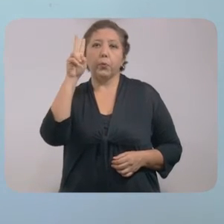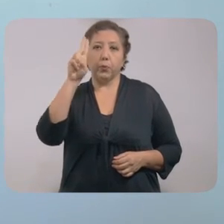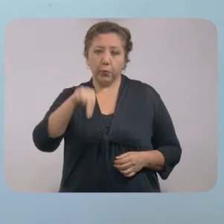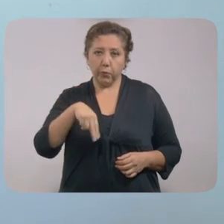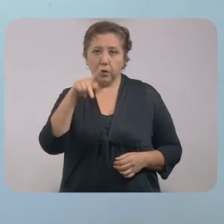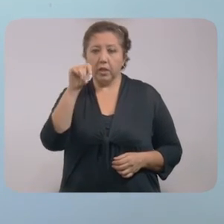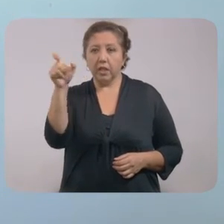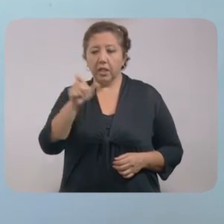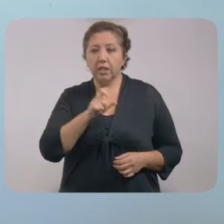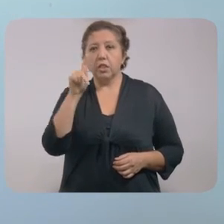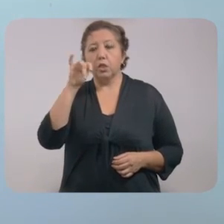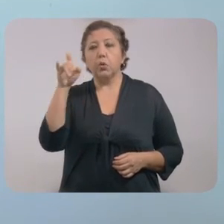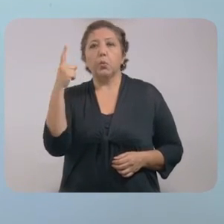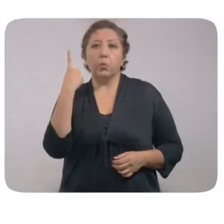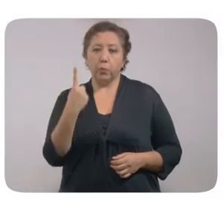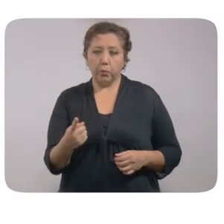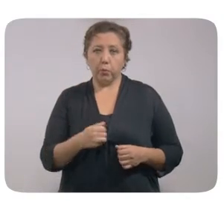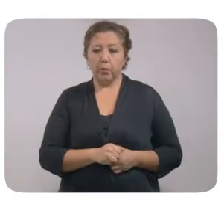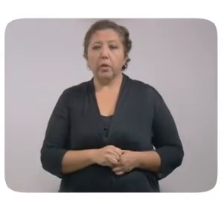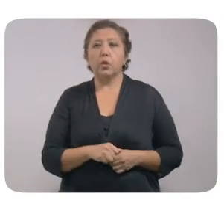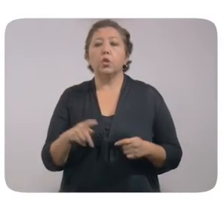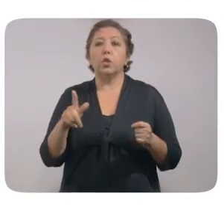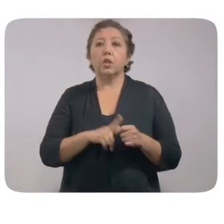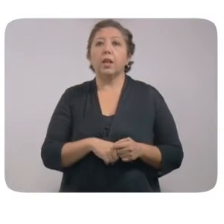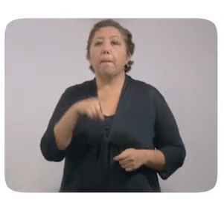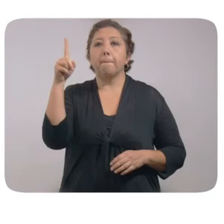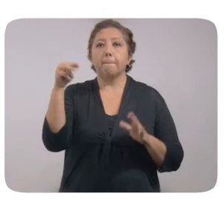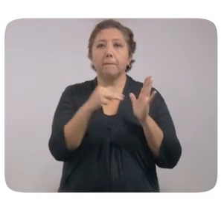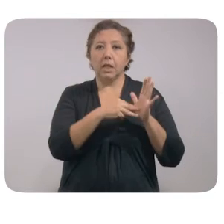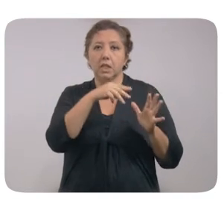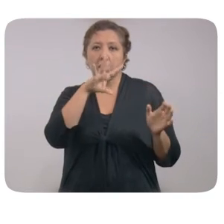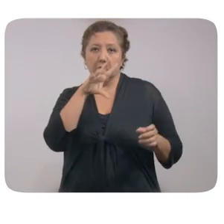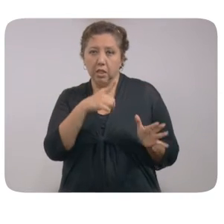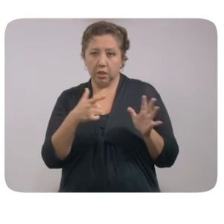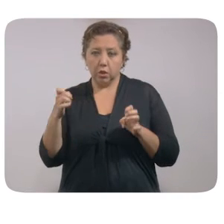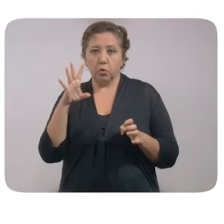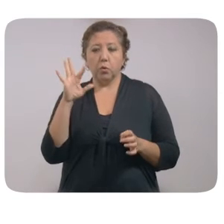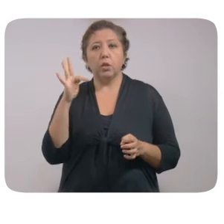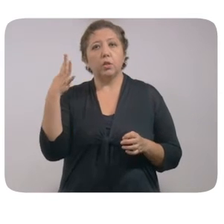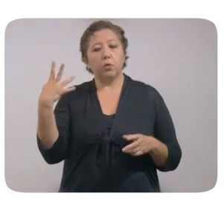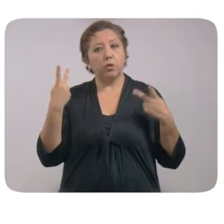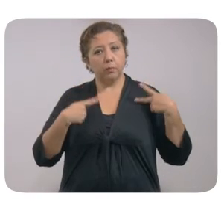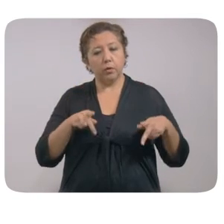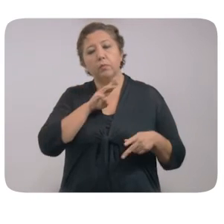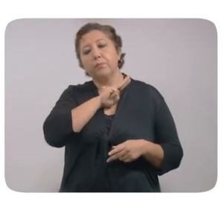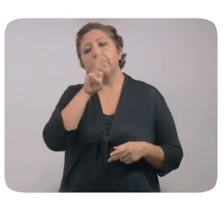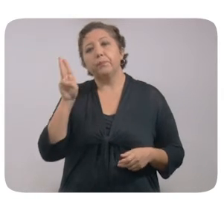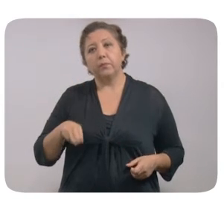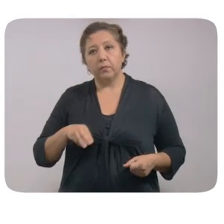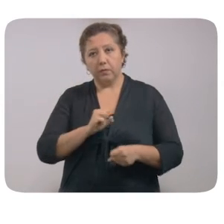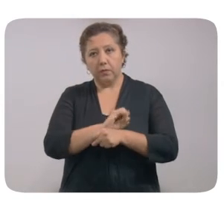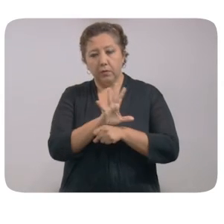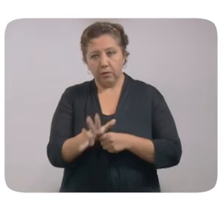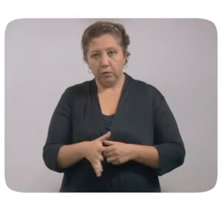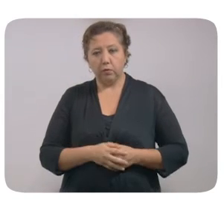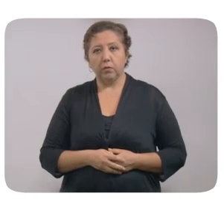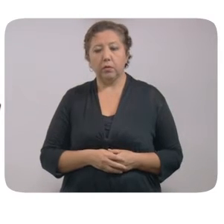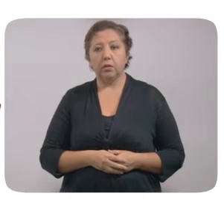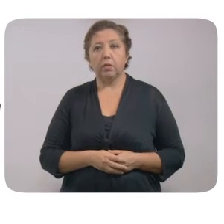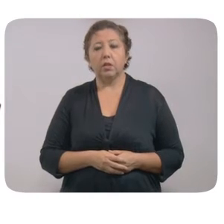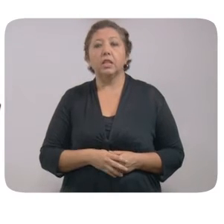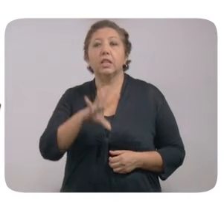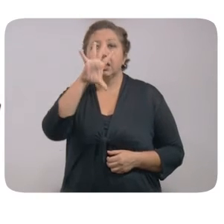Junucmá, Tecash y Ticul con 1. En total son 1.744 las personas fallecidas a causa del